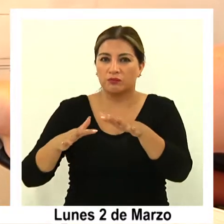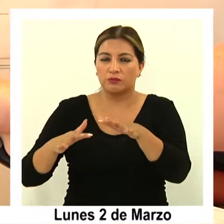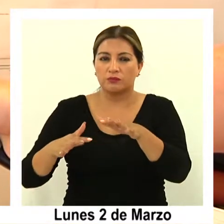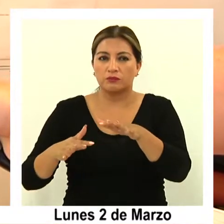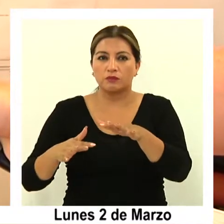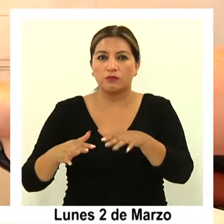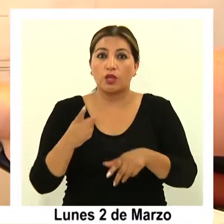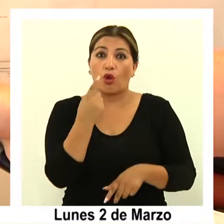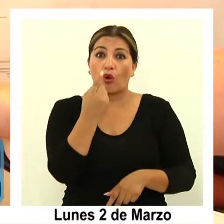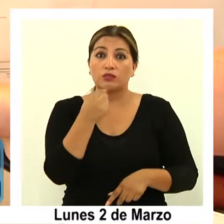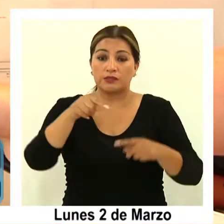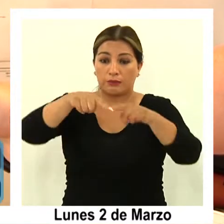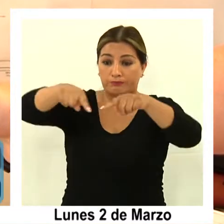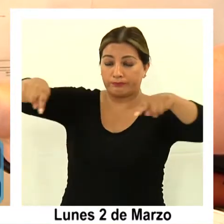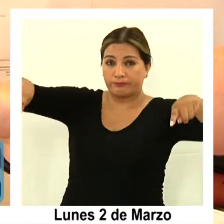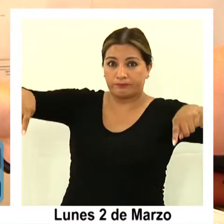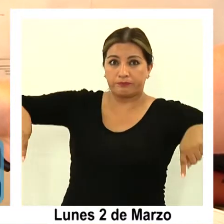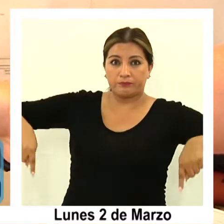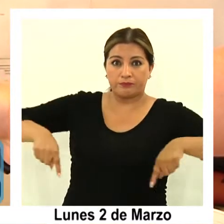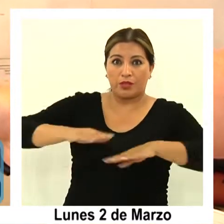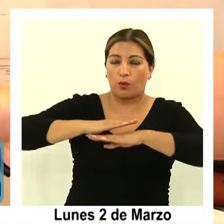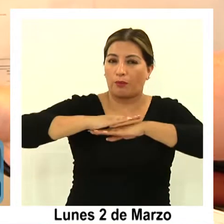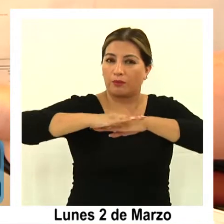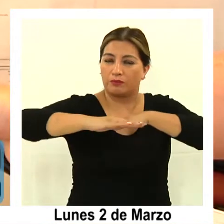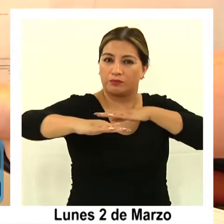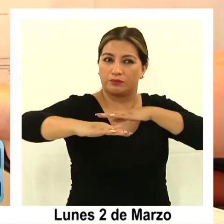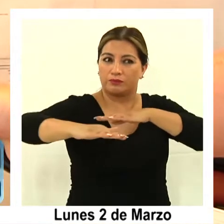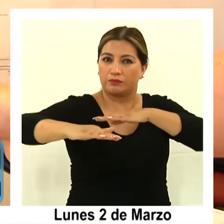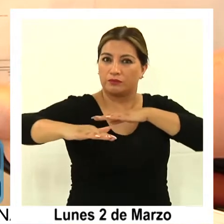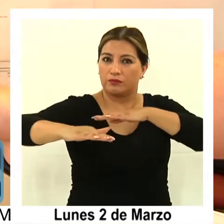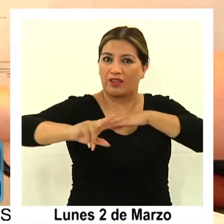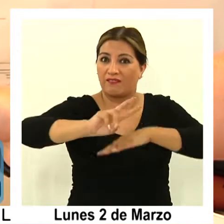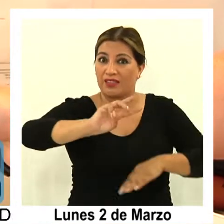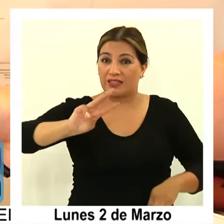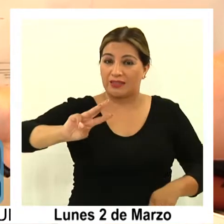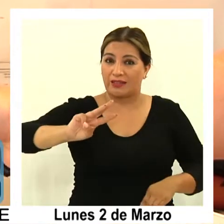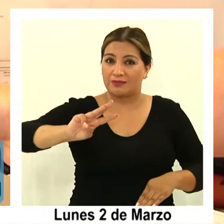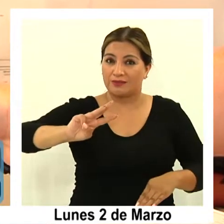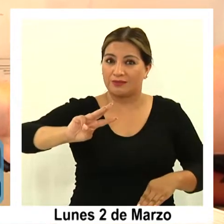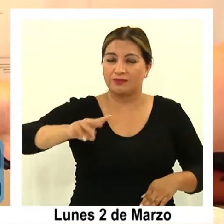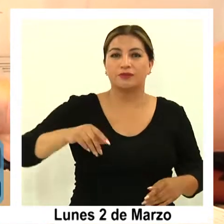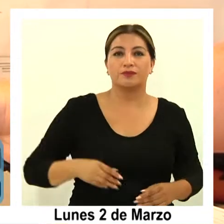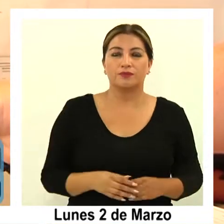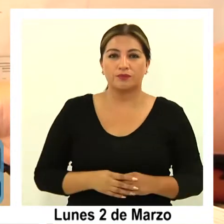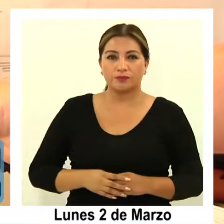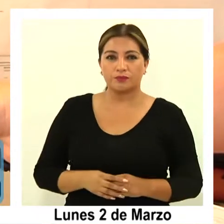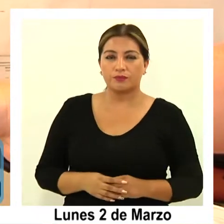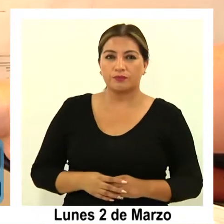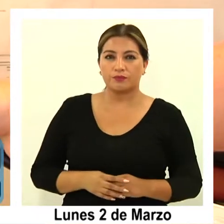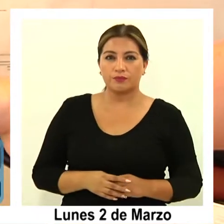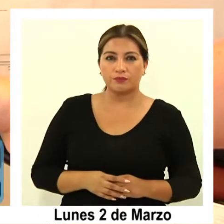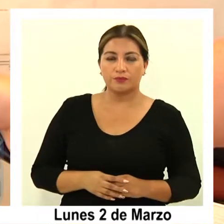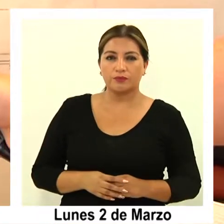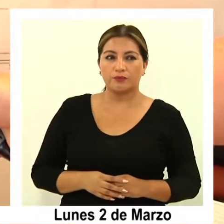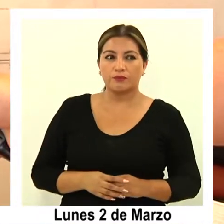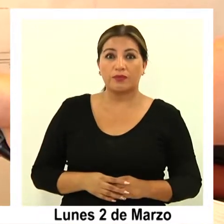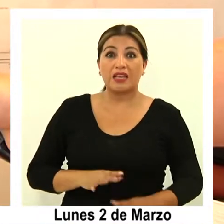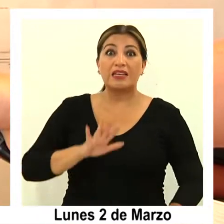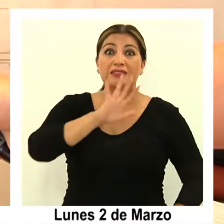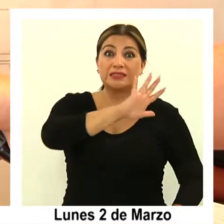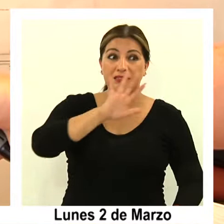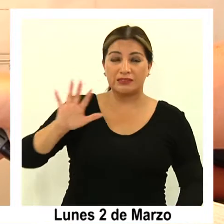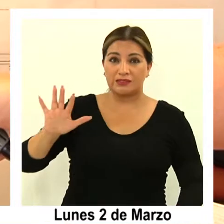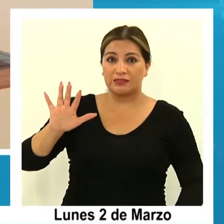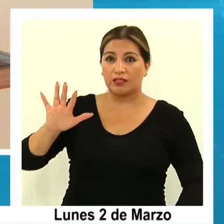de 11 metros cuadrados y una superficie colindante de 23 metros cuadrados. Son